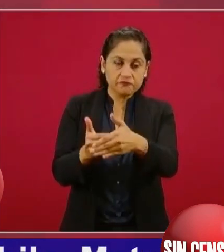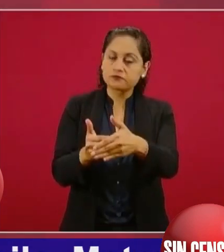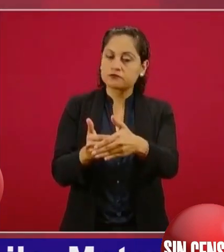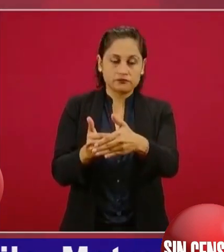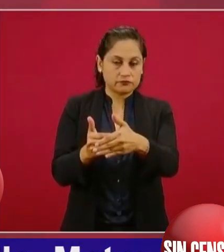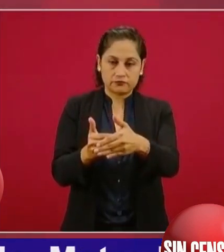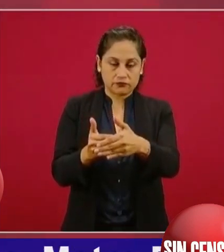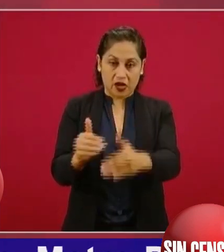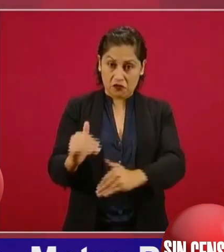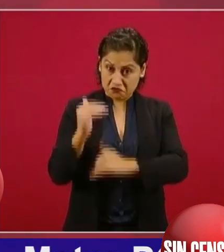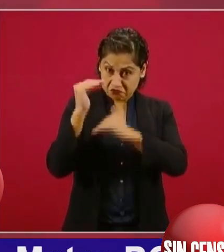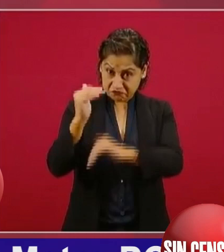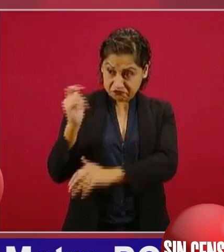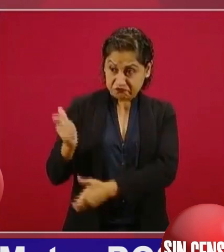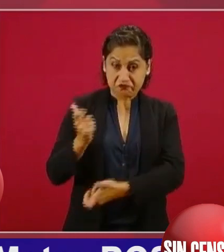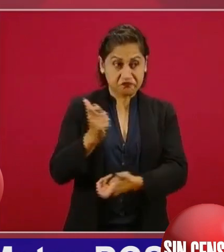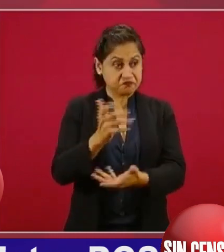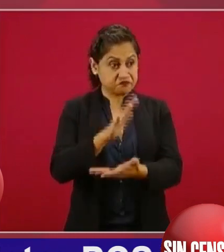presupuestal,